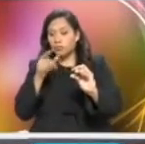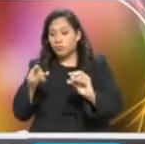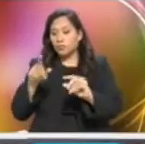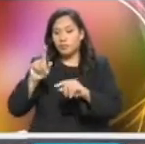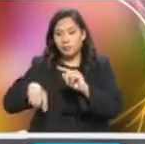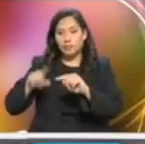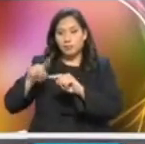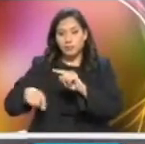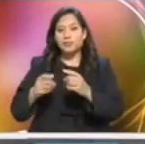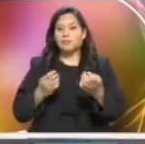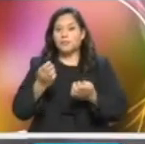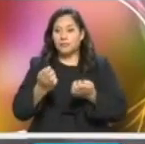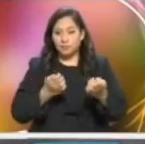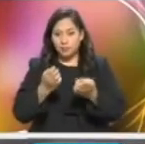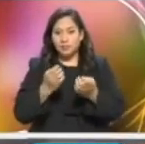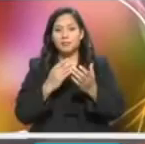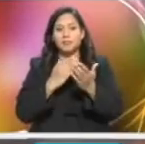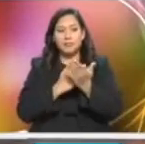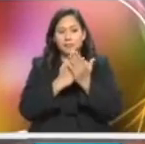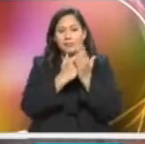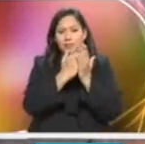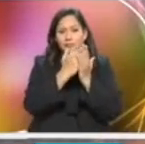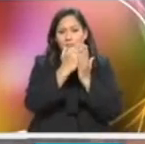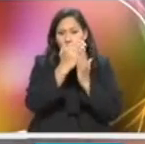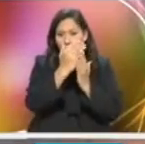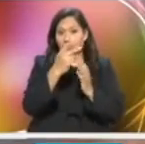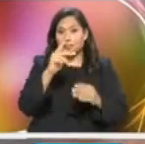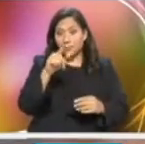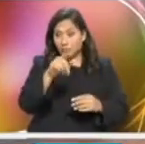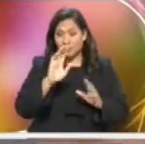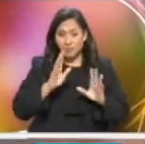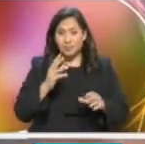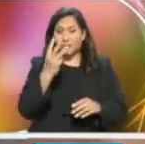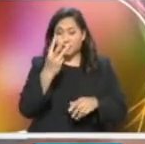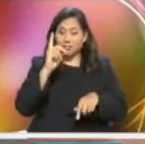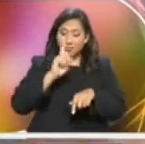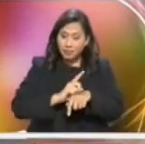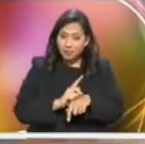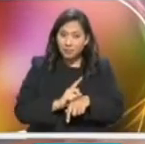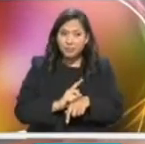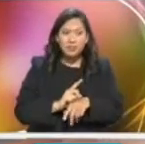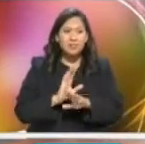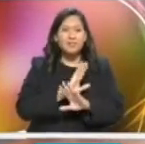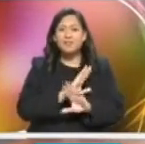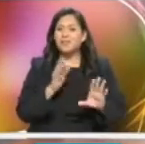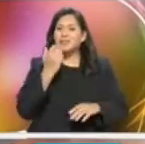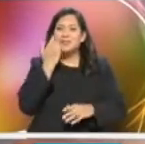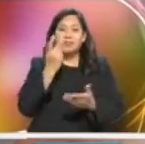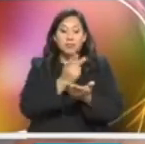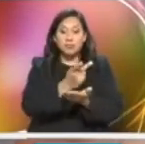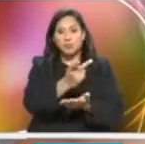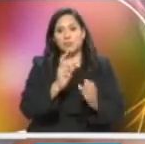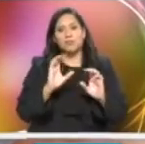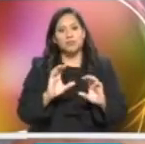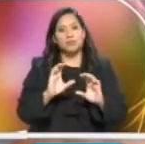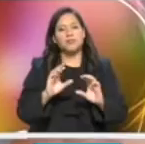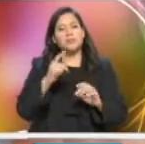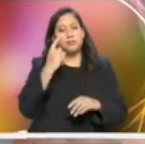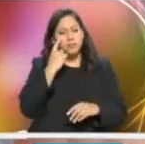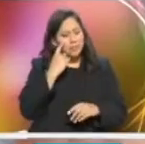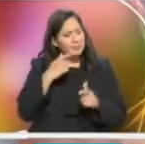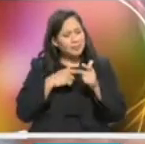cantidad, hacer ejercicio, avanzar. Pero cuando ya llevas 3 días y dices, ya me quiero premiar, ojo, tú